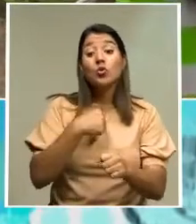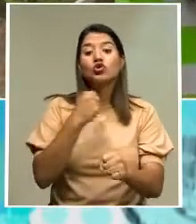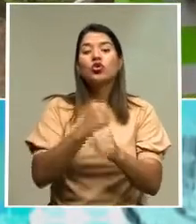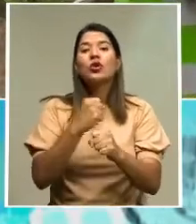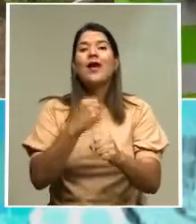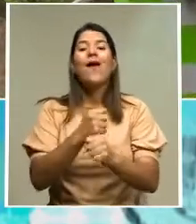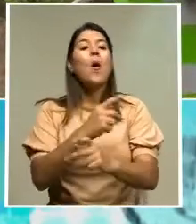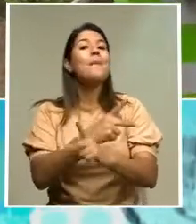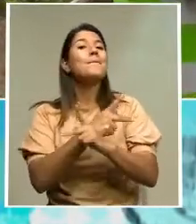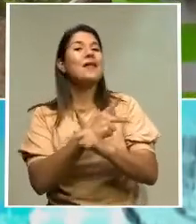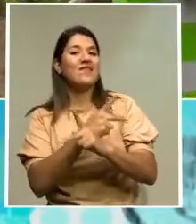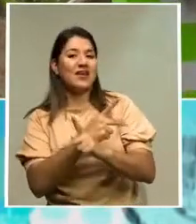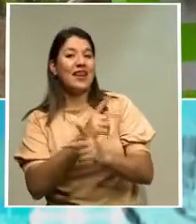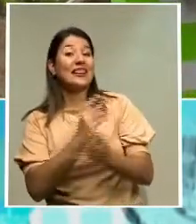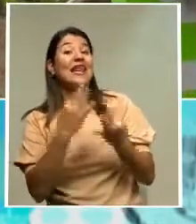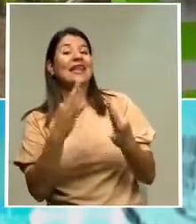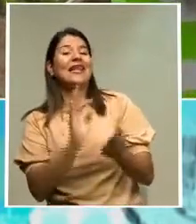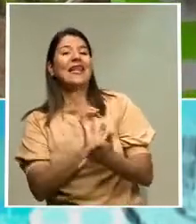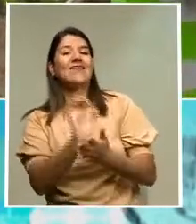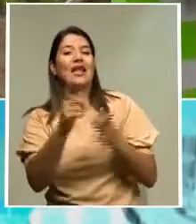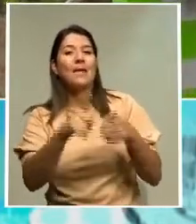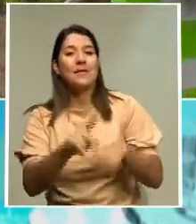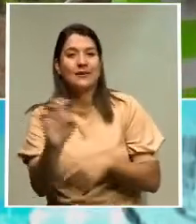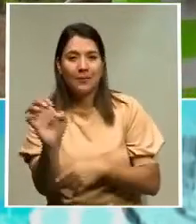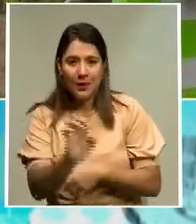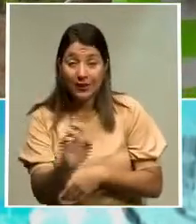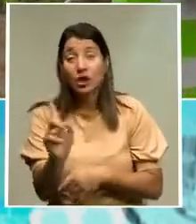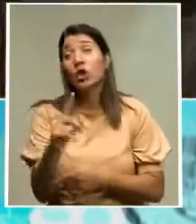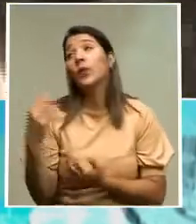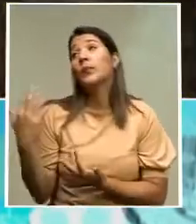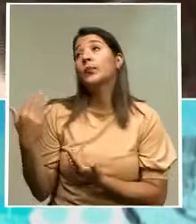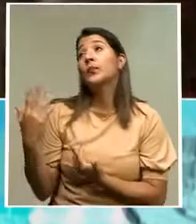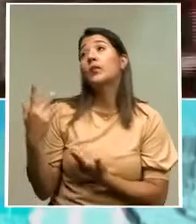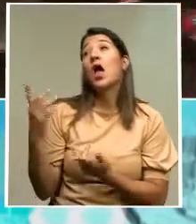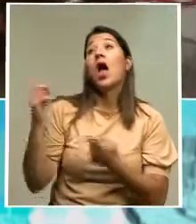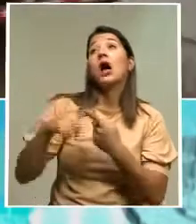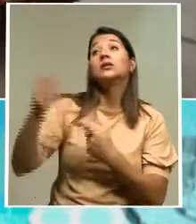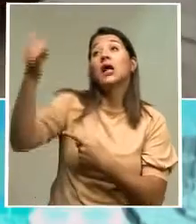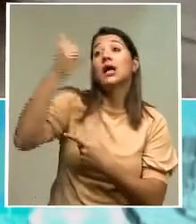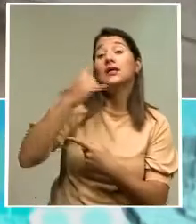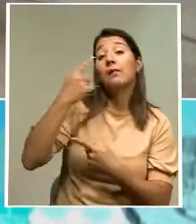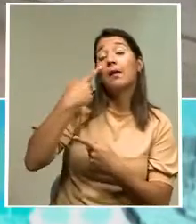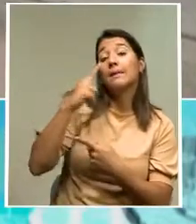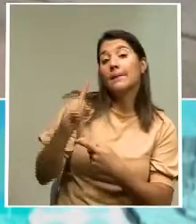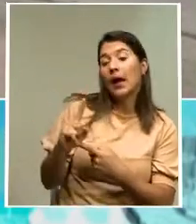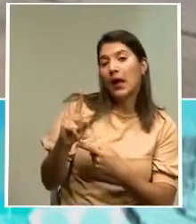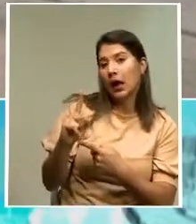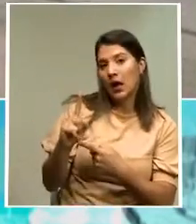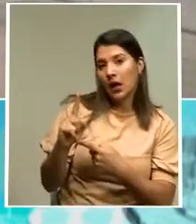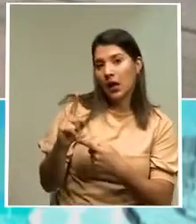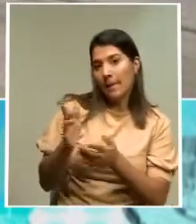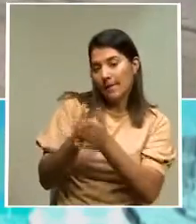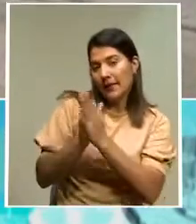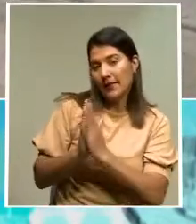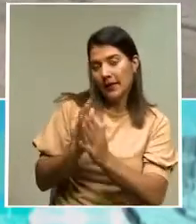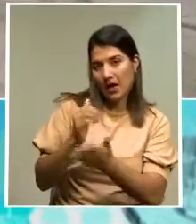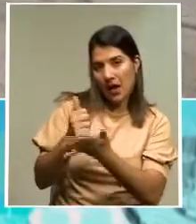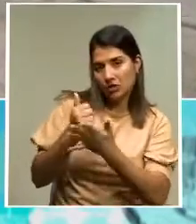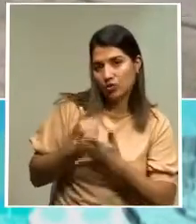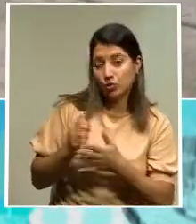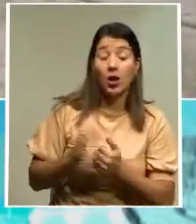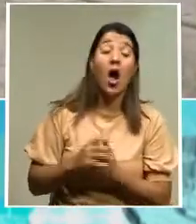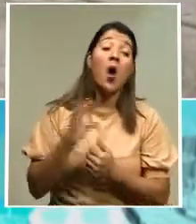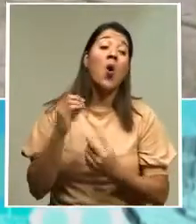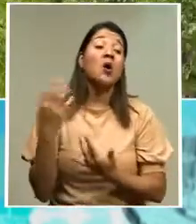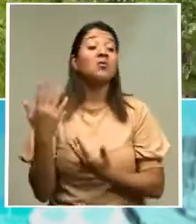no podemos esperar hasta el último momento para pedir ayuda para que me vayan a sacar de la casa, o esperar hasta el último momento para darme cuenta que el río está creciendo o que el